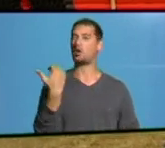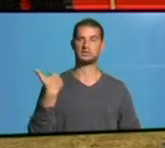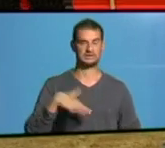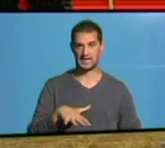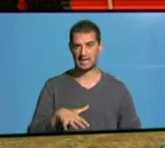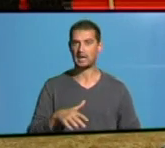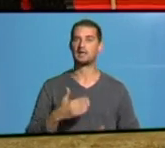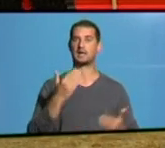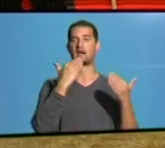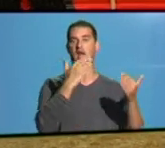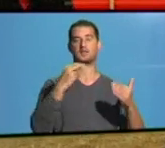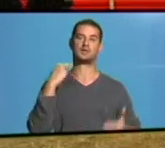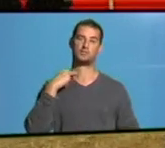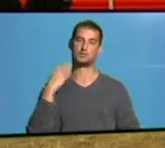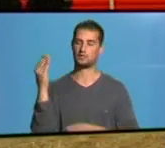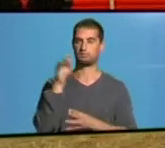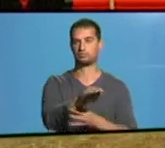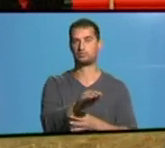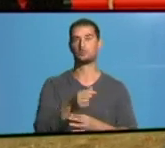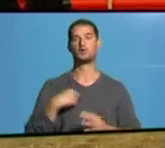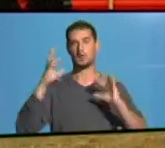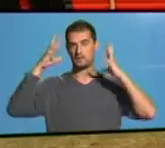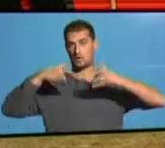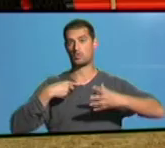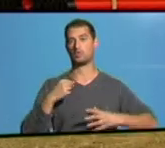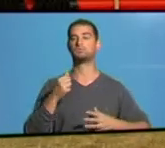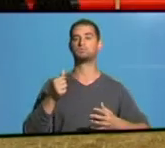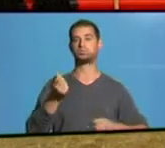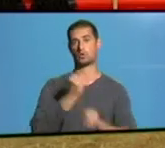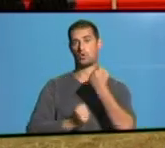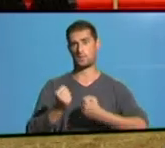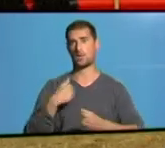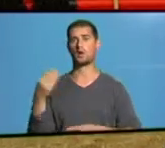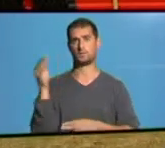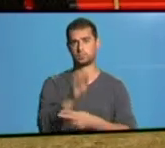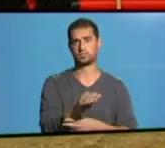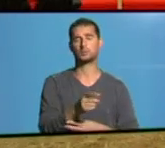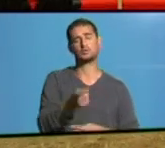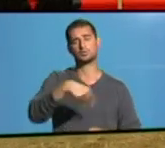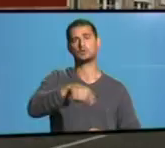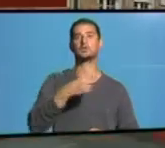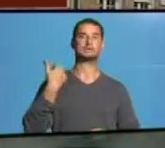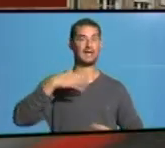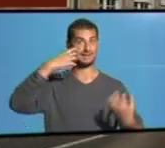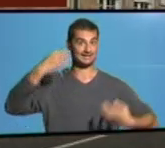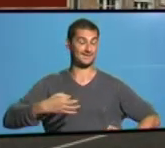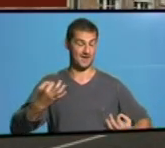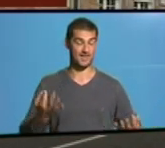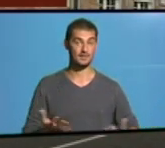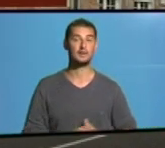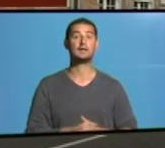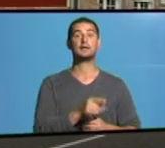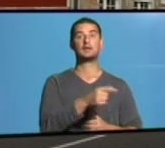momento que, gracias á colaboración da Diputación, o esforzo económico que está a facer nestes momentos, pois é verdadeiramente vemos unha realidade xa. Os veciños